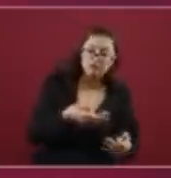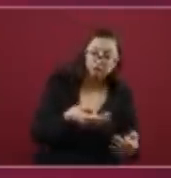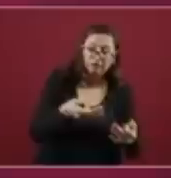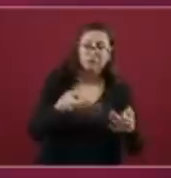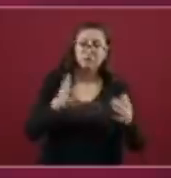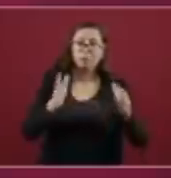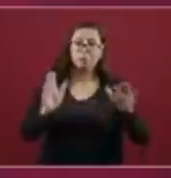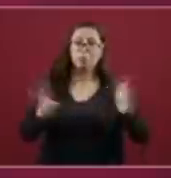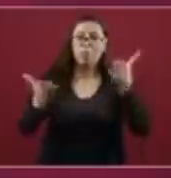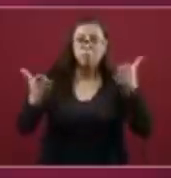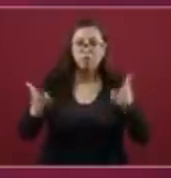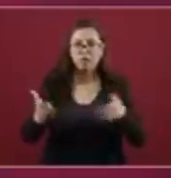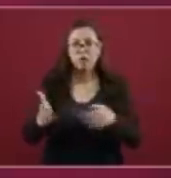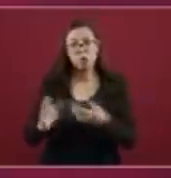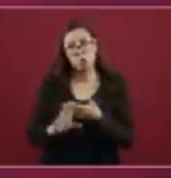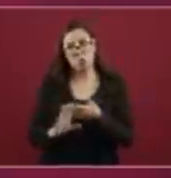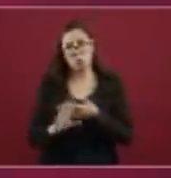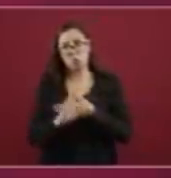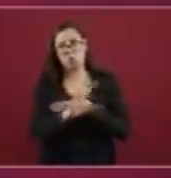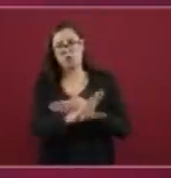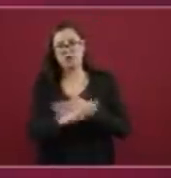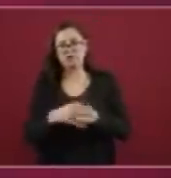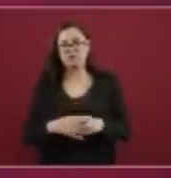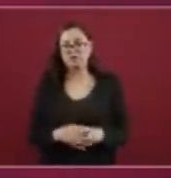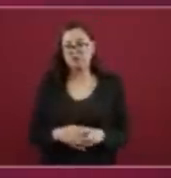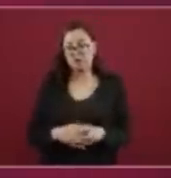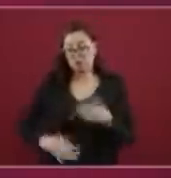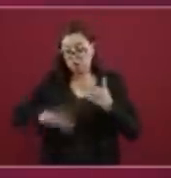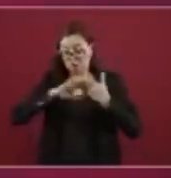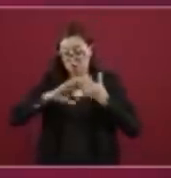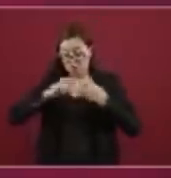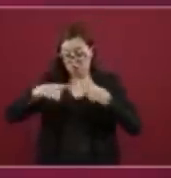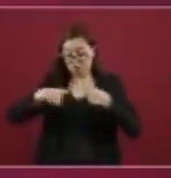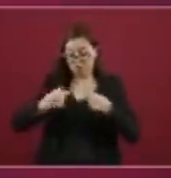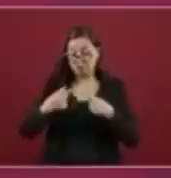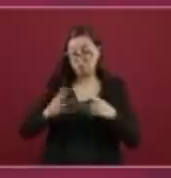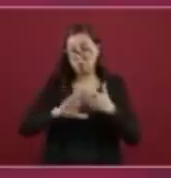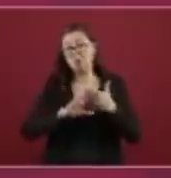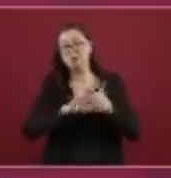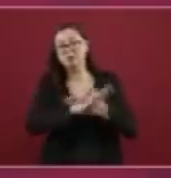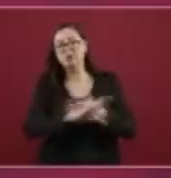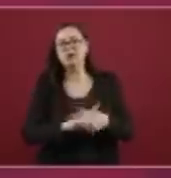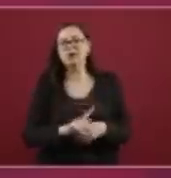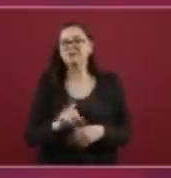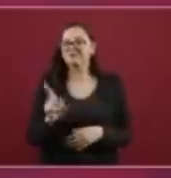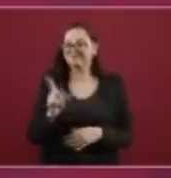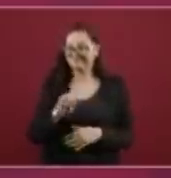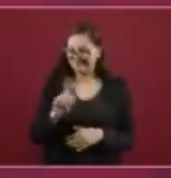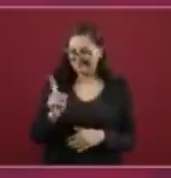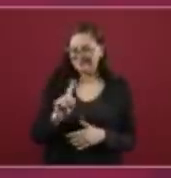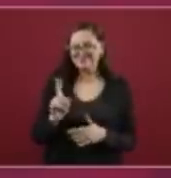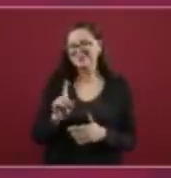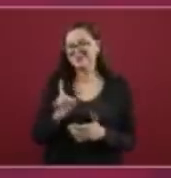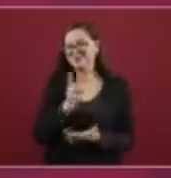delincuentes o no te destruyas, sino dar